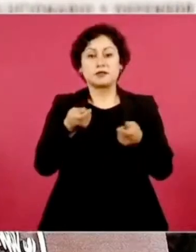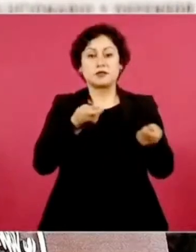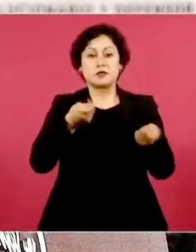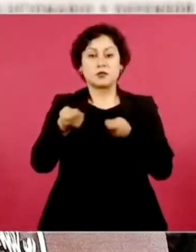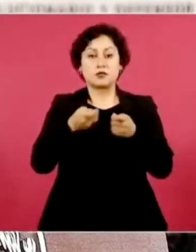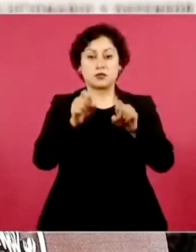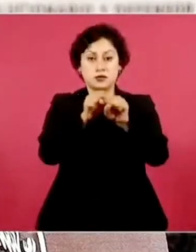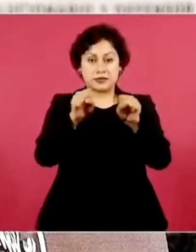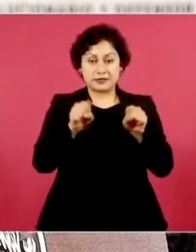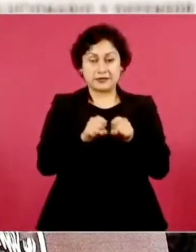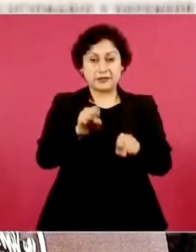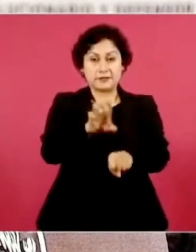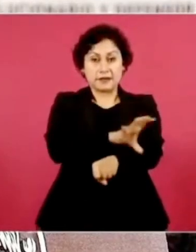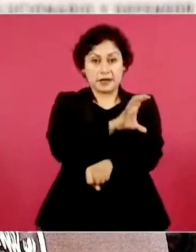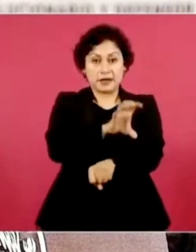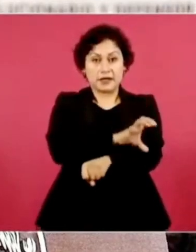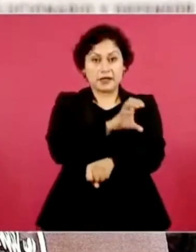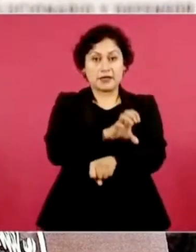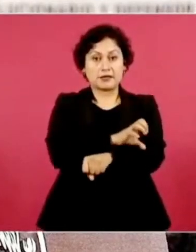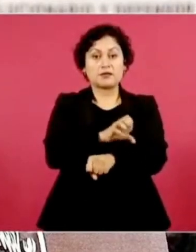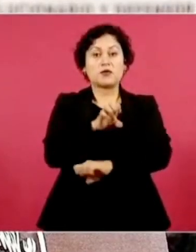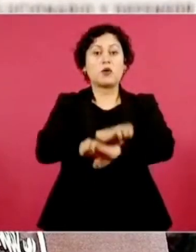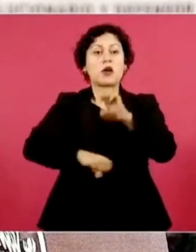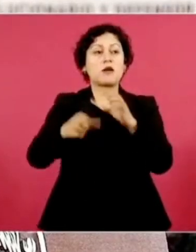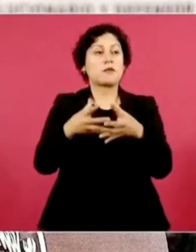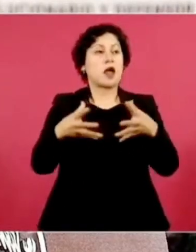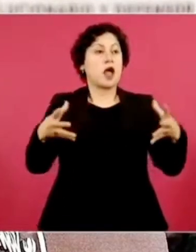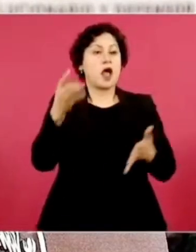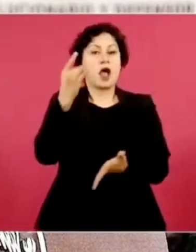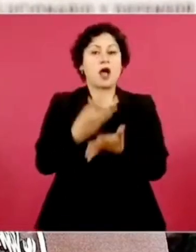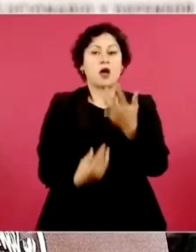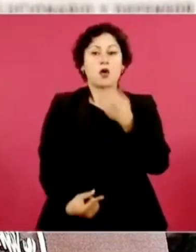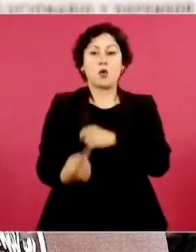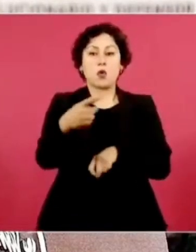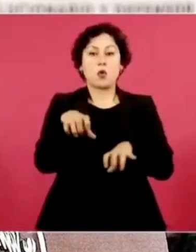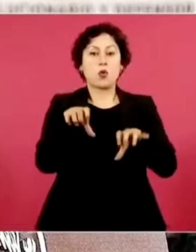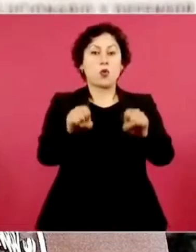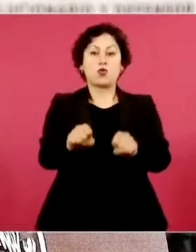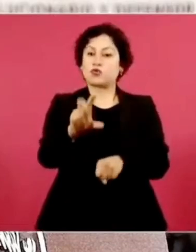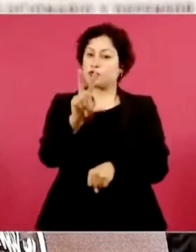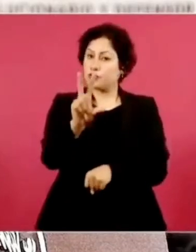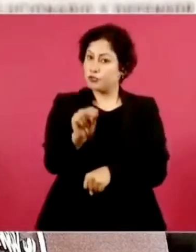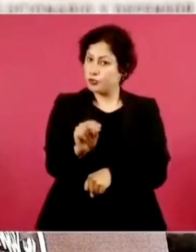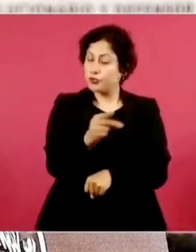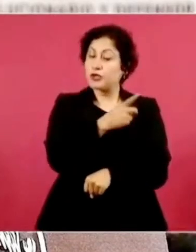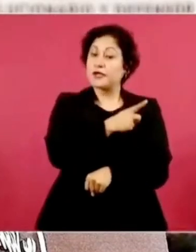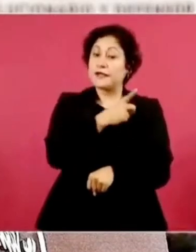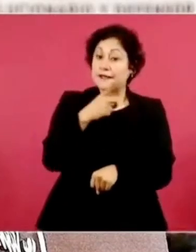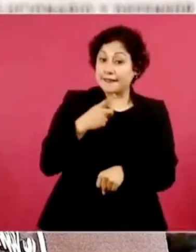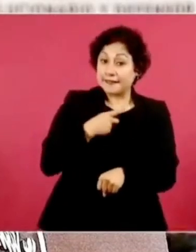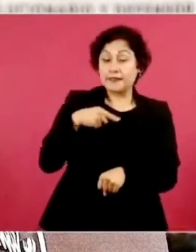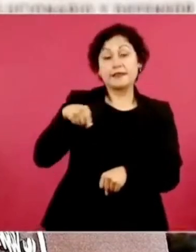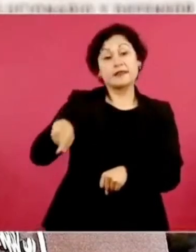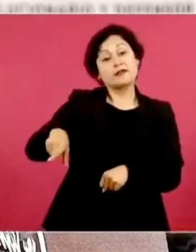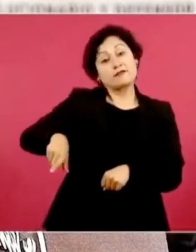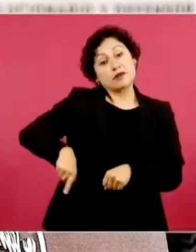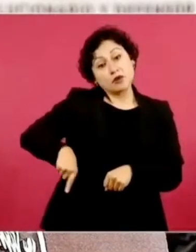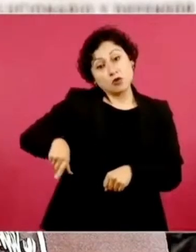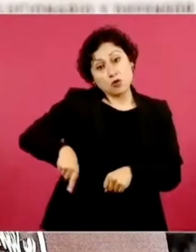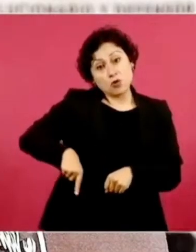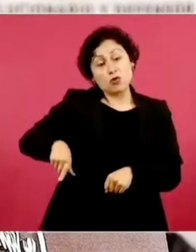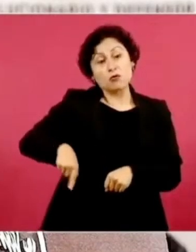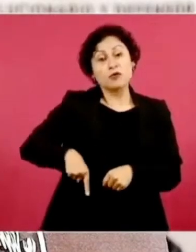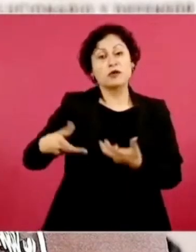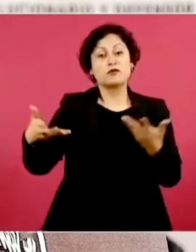nacional no constituyen monopolios, sino actividades que el Estado debe ejercer de manera exclusiva como